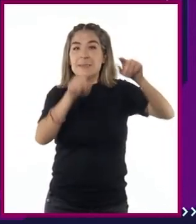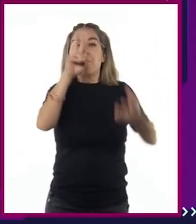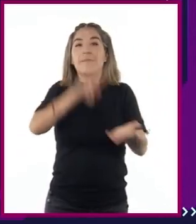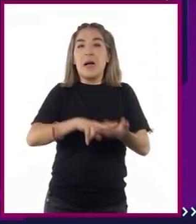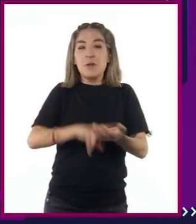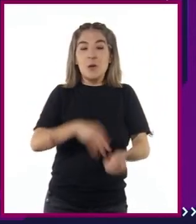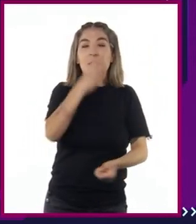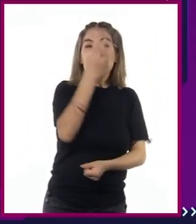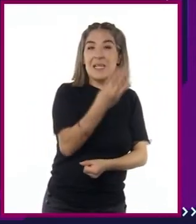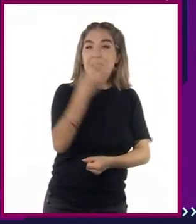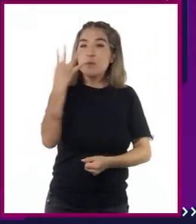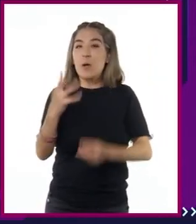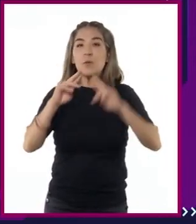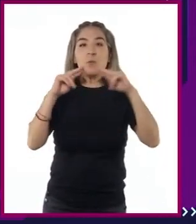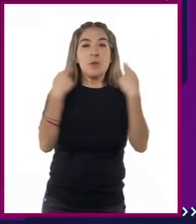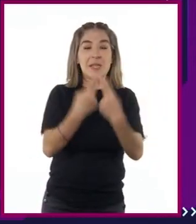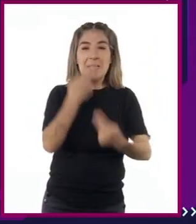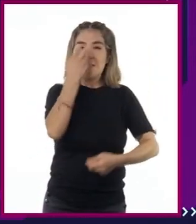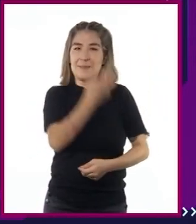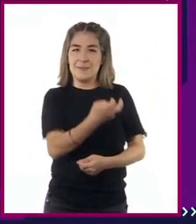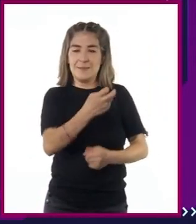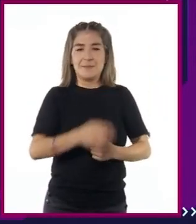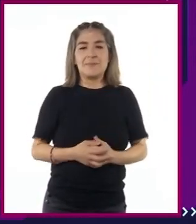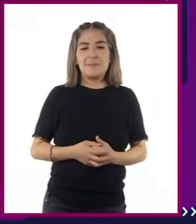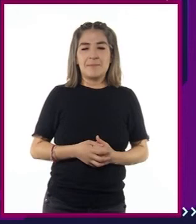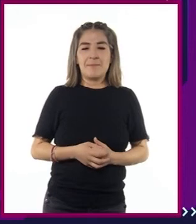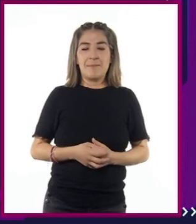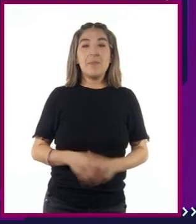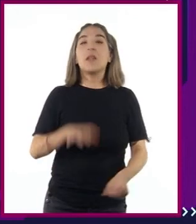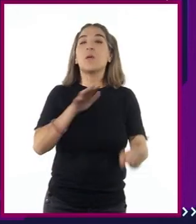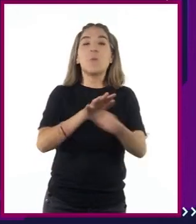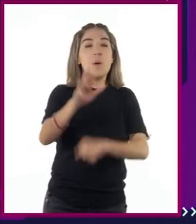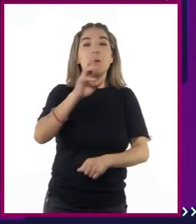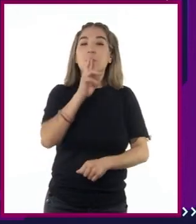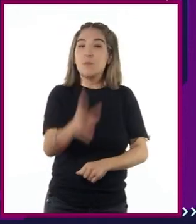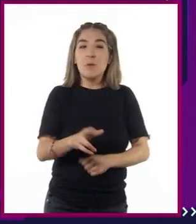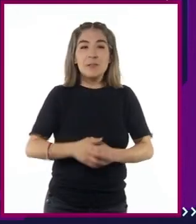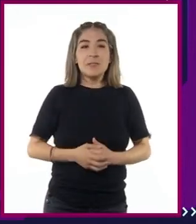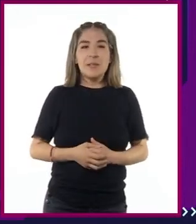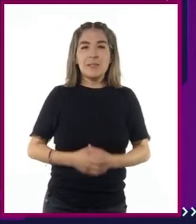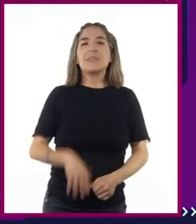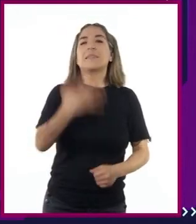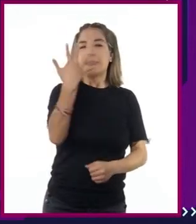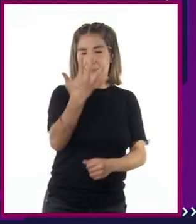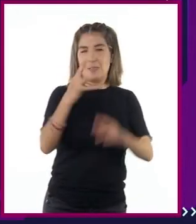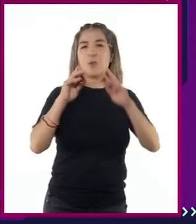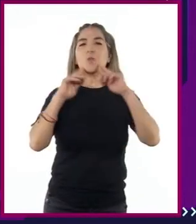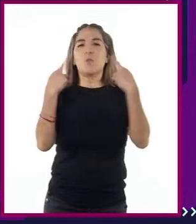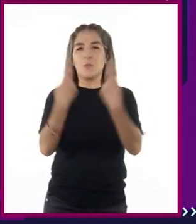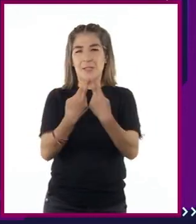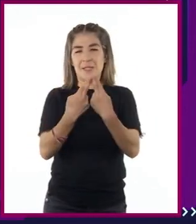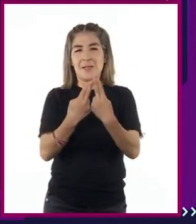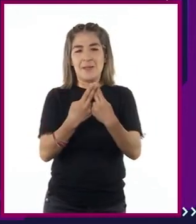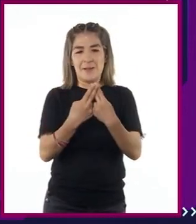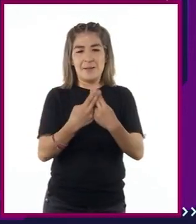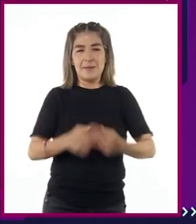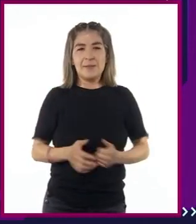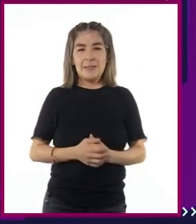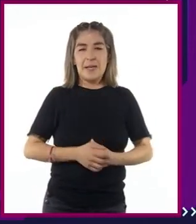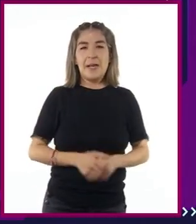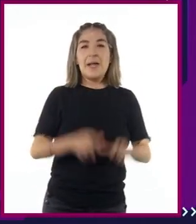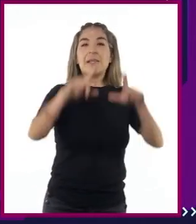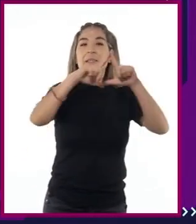y 4 unidades respectivamente. La respuesta es de 5 unidades. En un